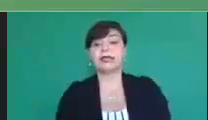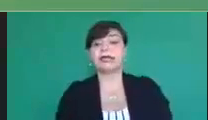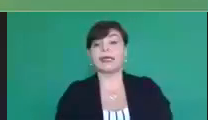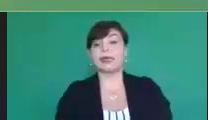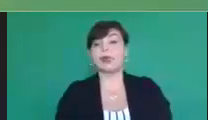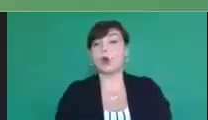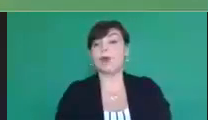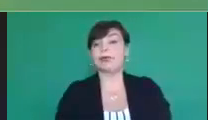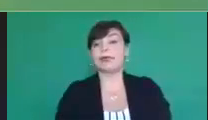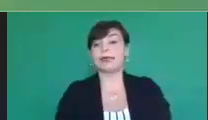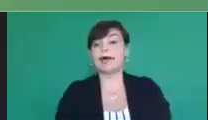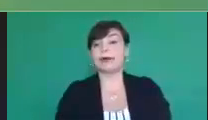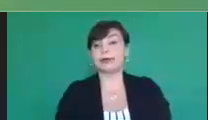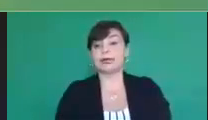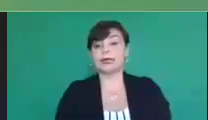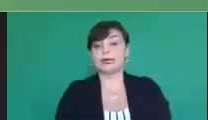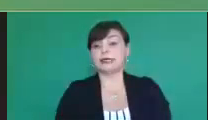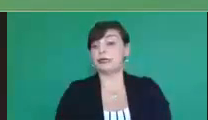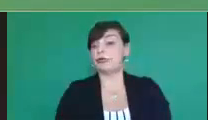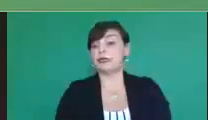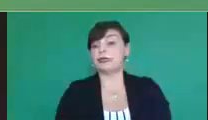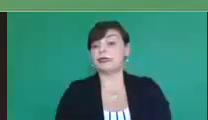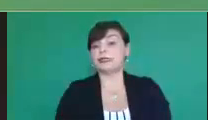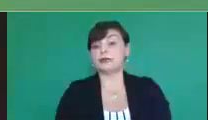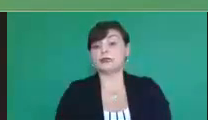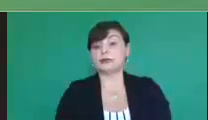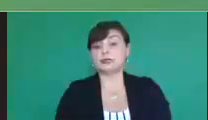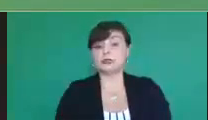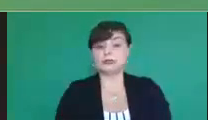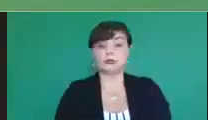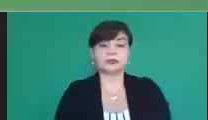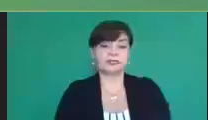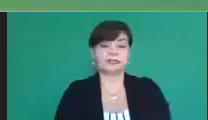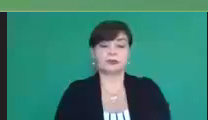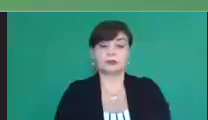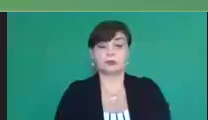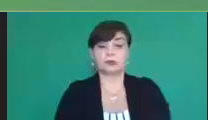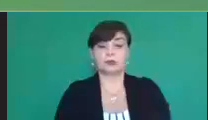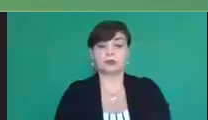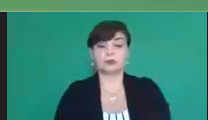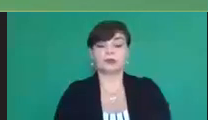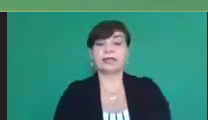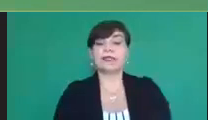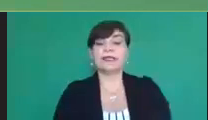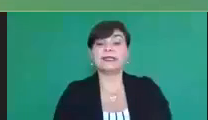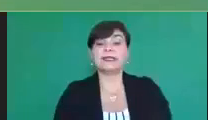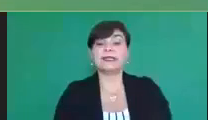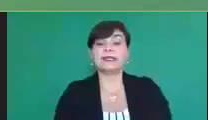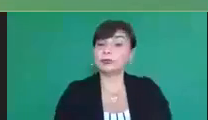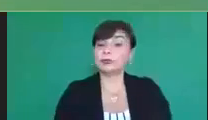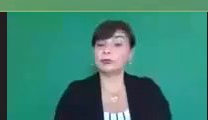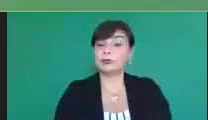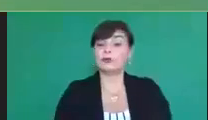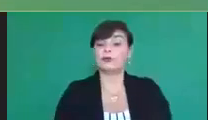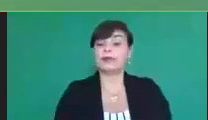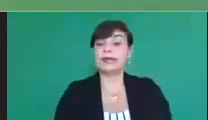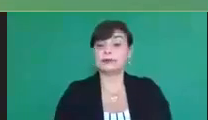que no aplicaba, porque ninguno de los establecimientos exporta ese tipo de producto. También otro